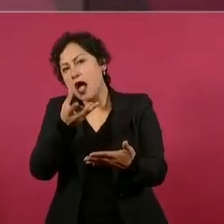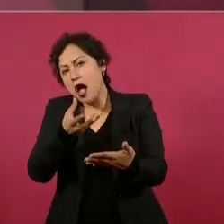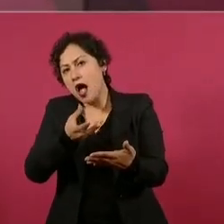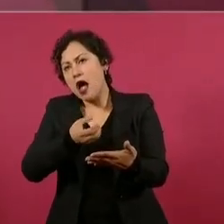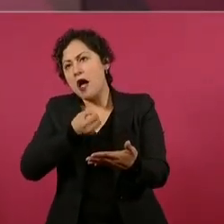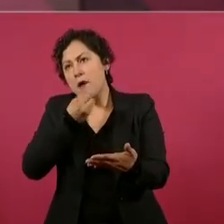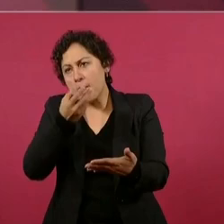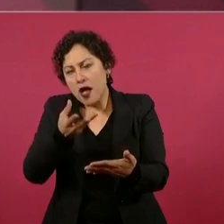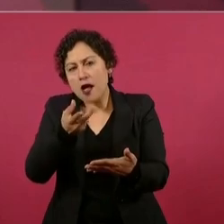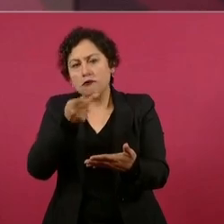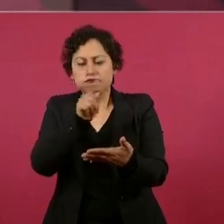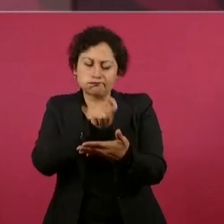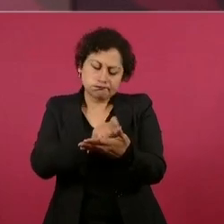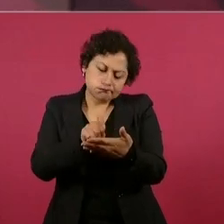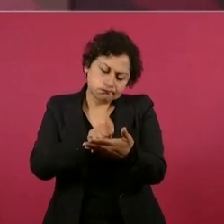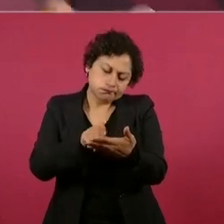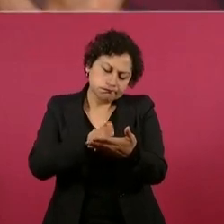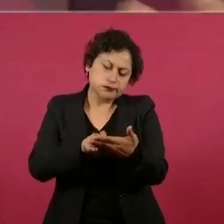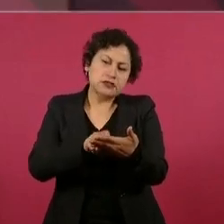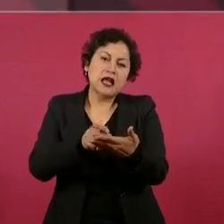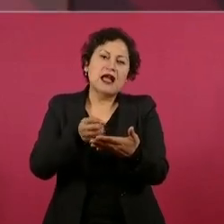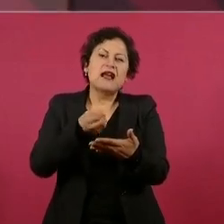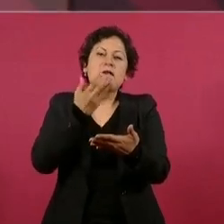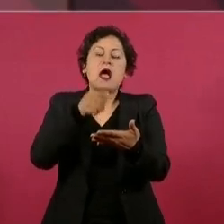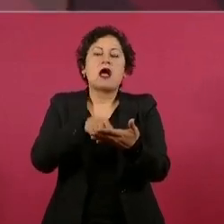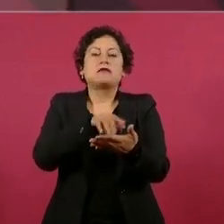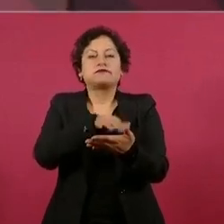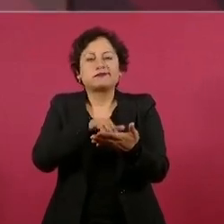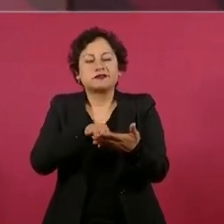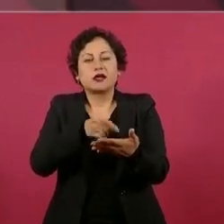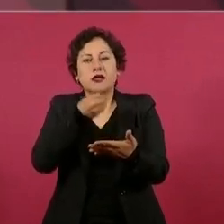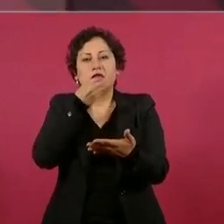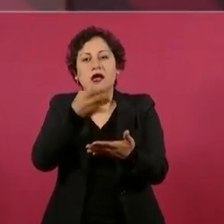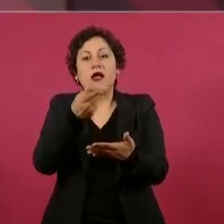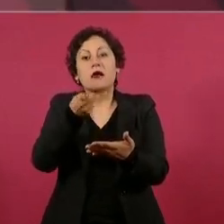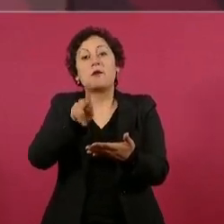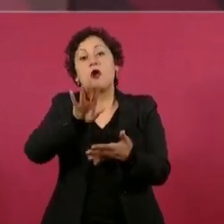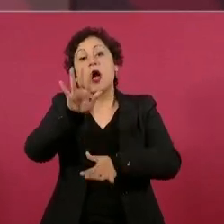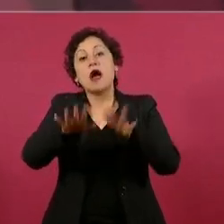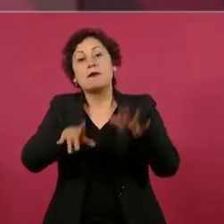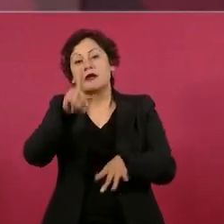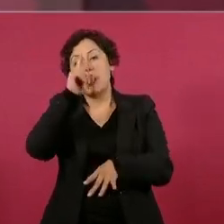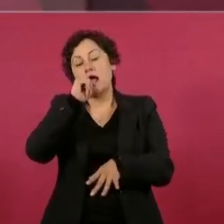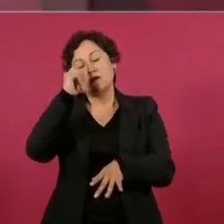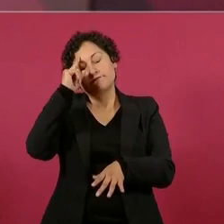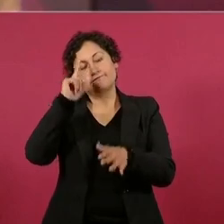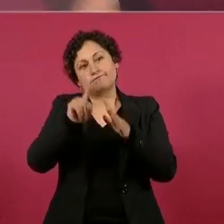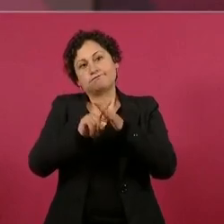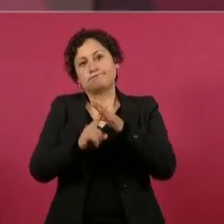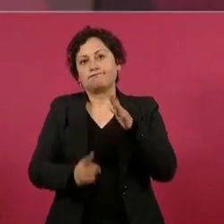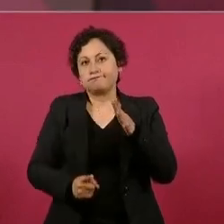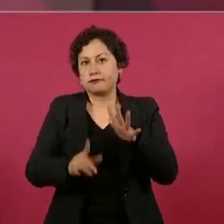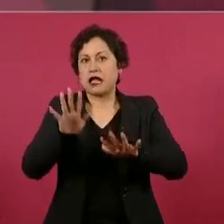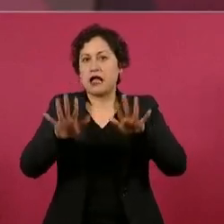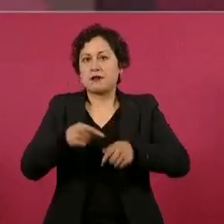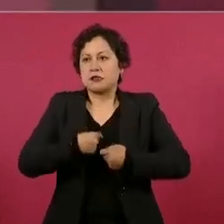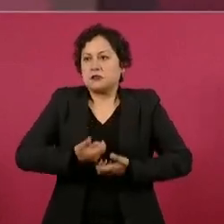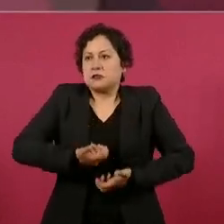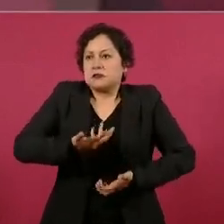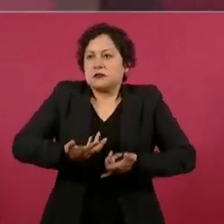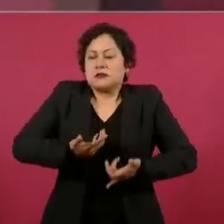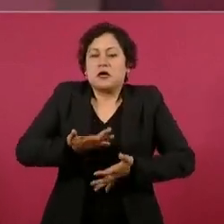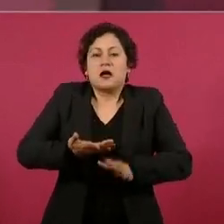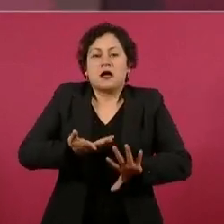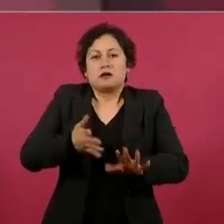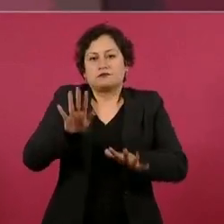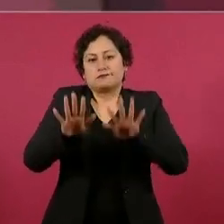Y más si uno es opositor o no es